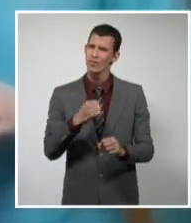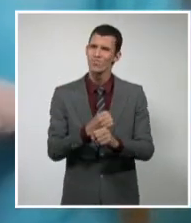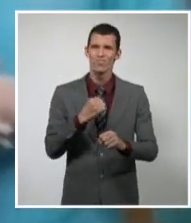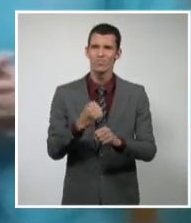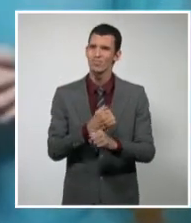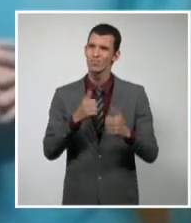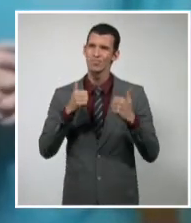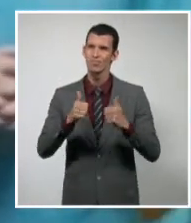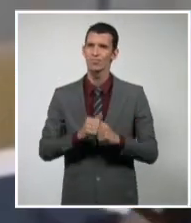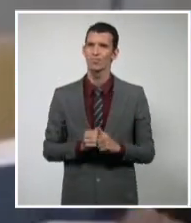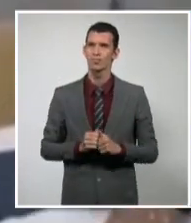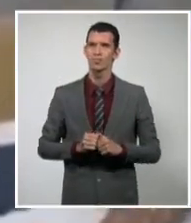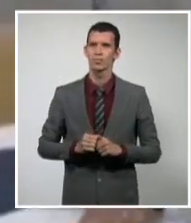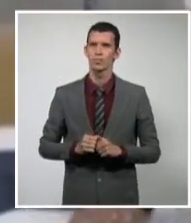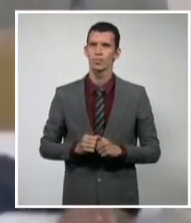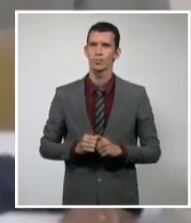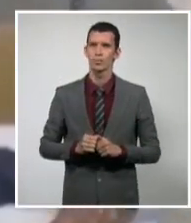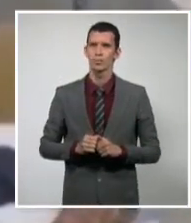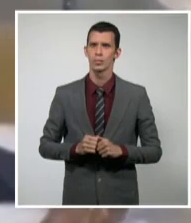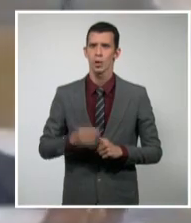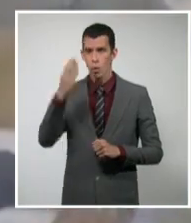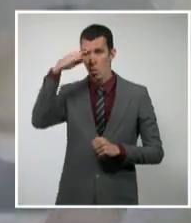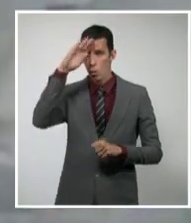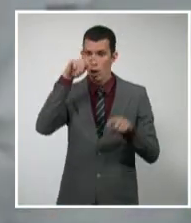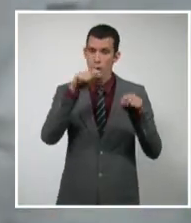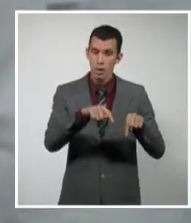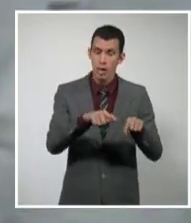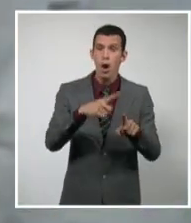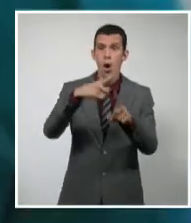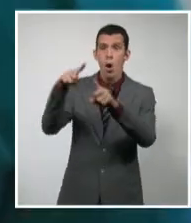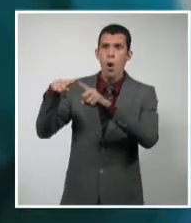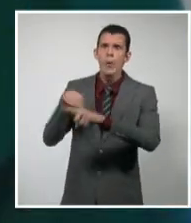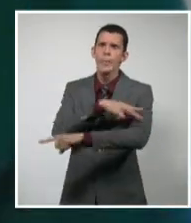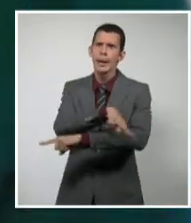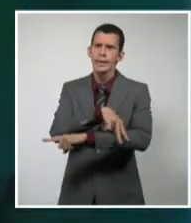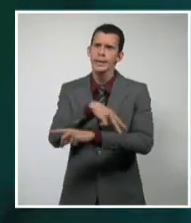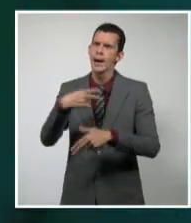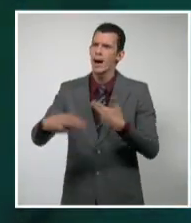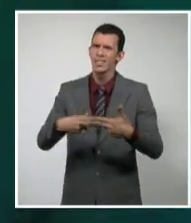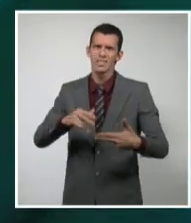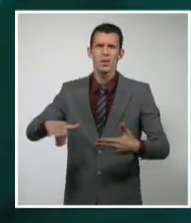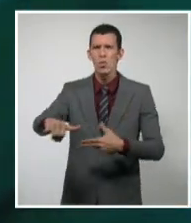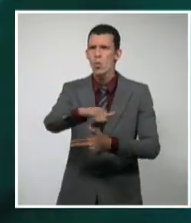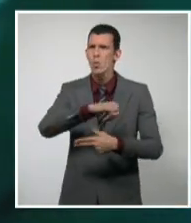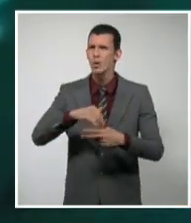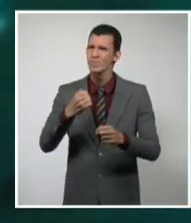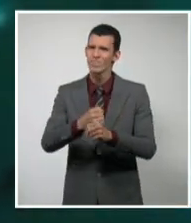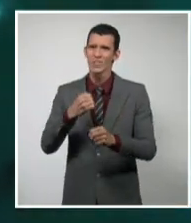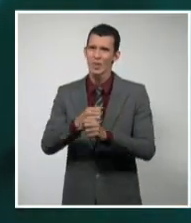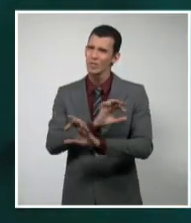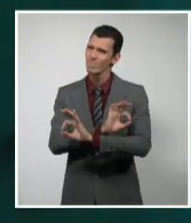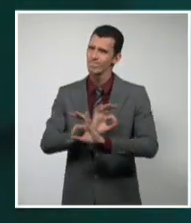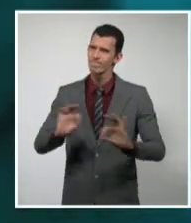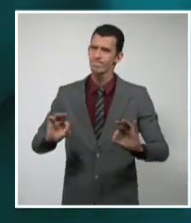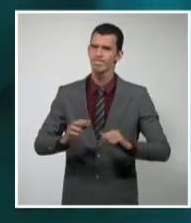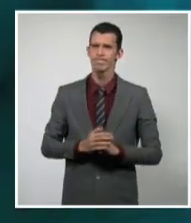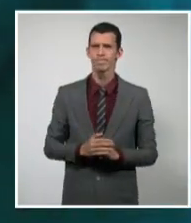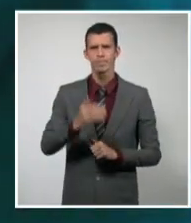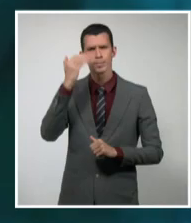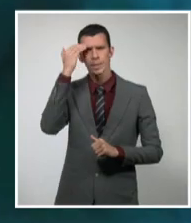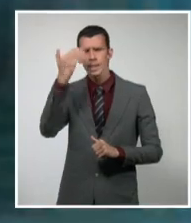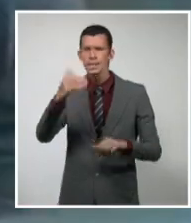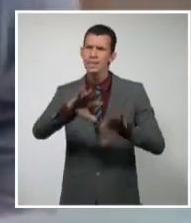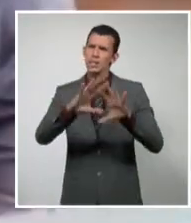de Cuba para salvar vidas en el combate contra la COVID-19. Y agradecieron en su misiva